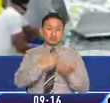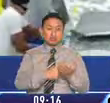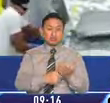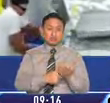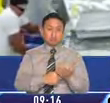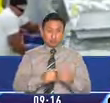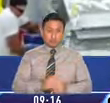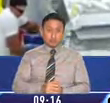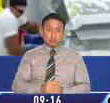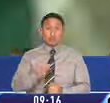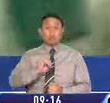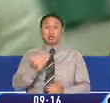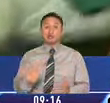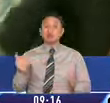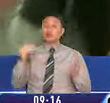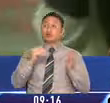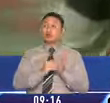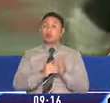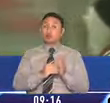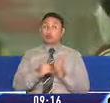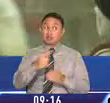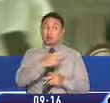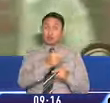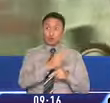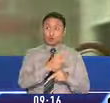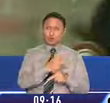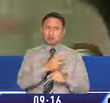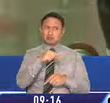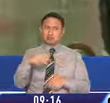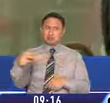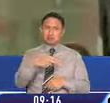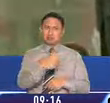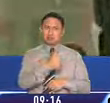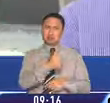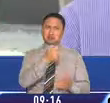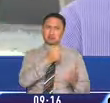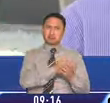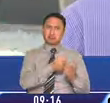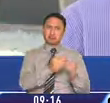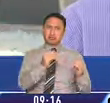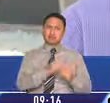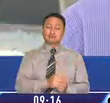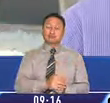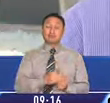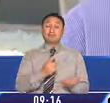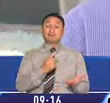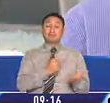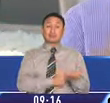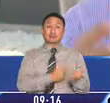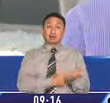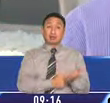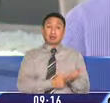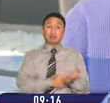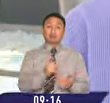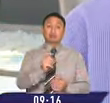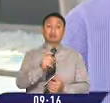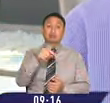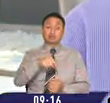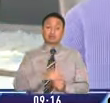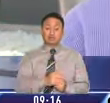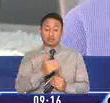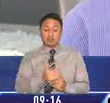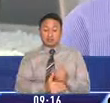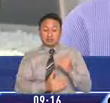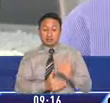derivados para volver más atractivo al producto ecuatoriano. Y el camarón yo creo que también debería tener ese paso,